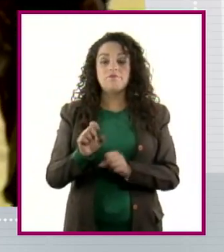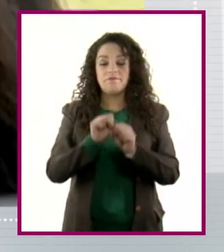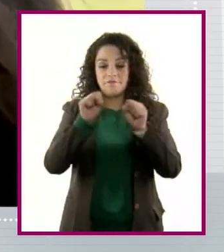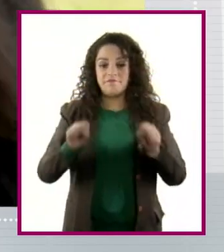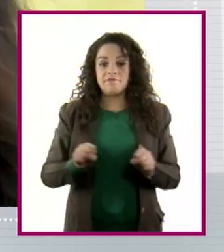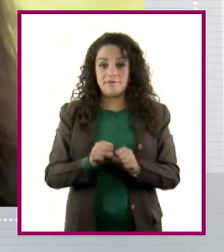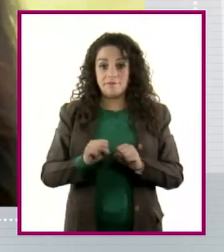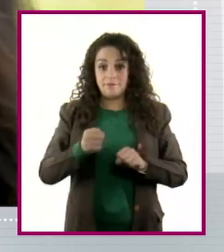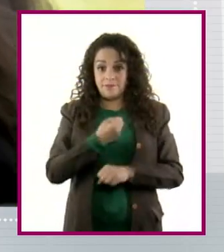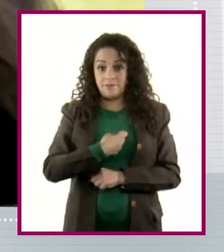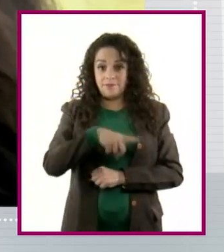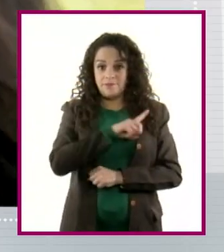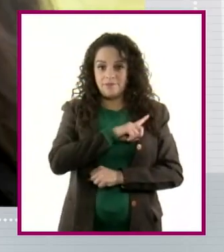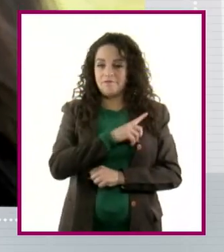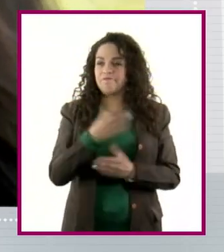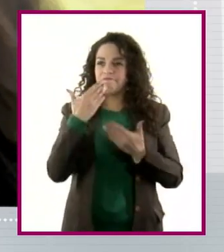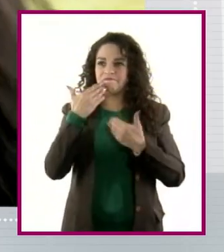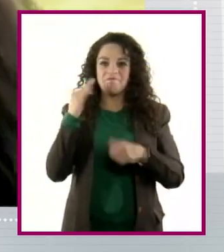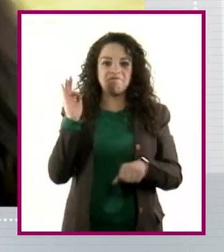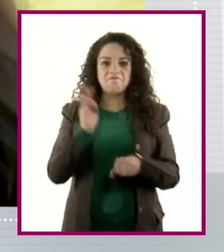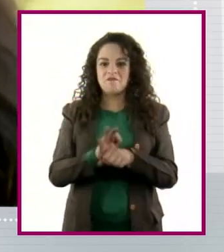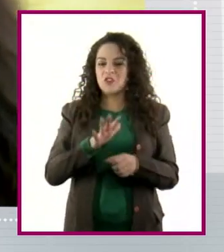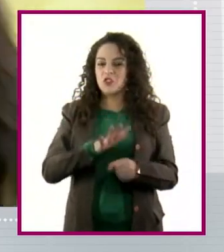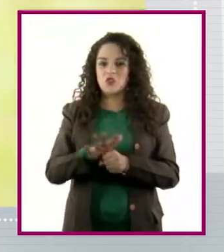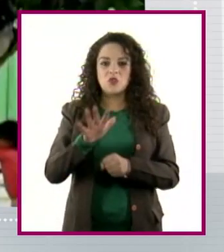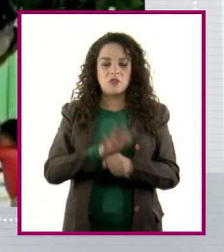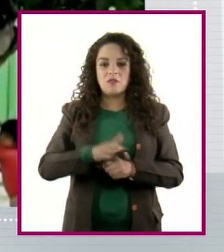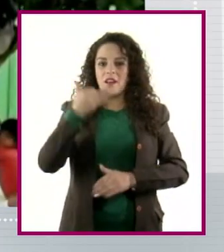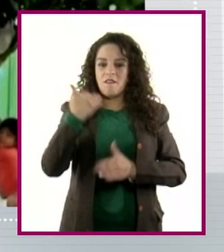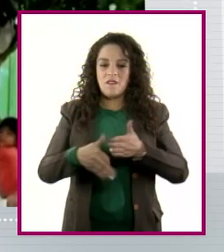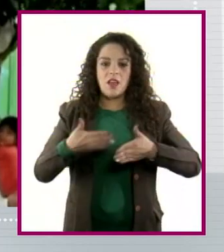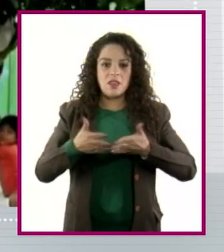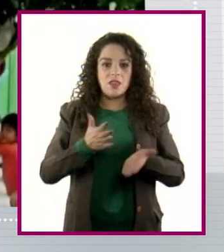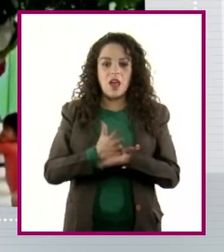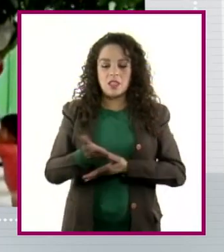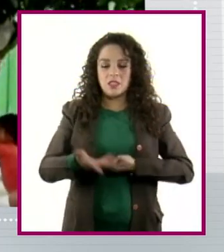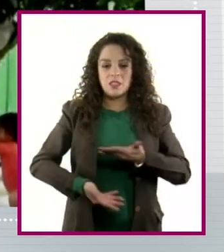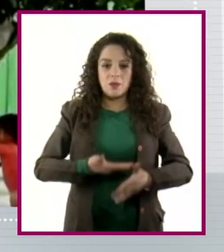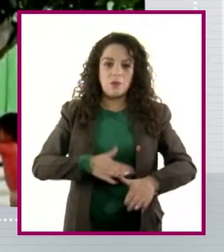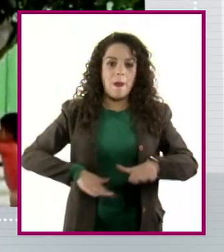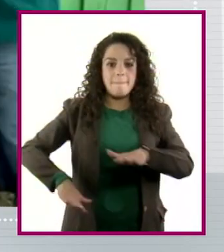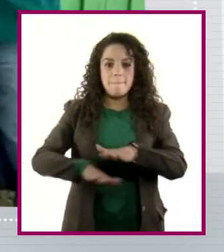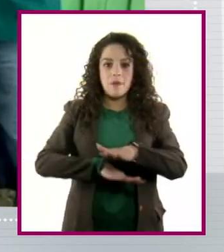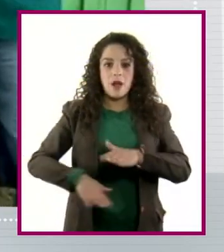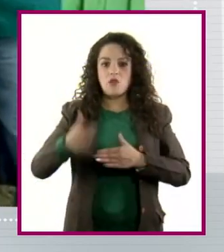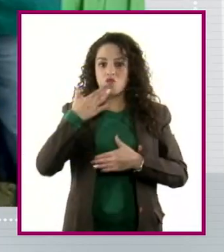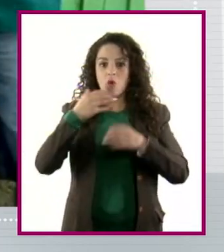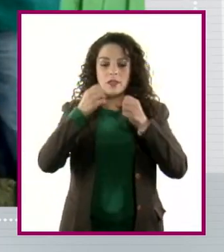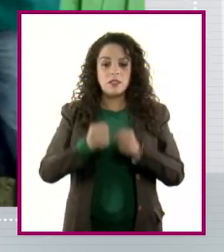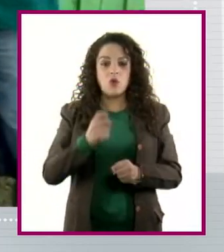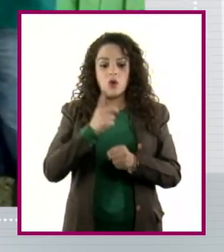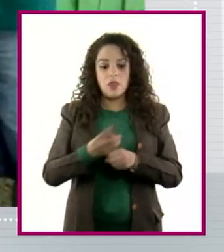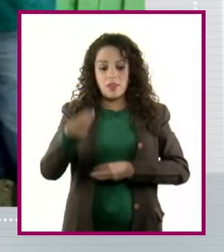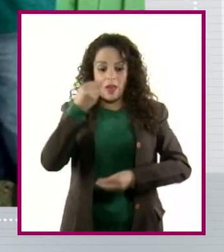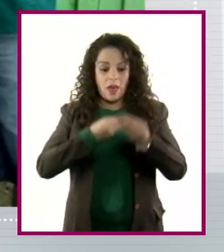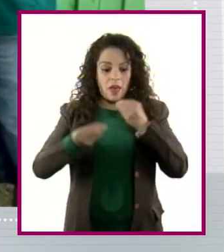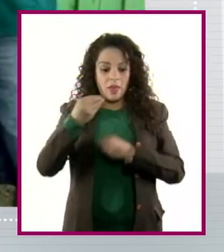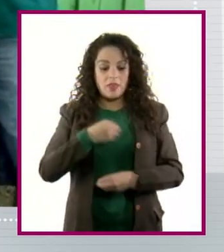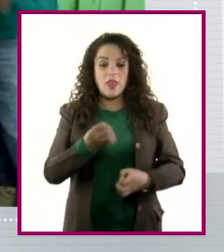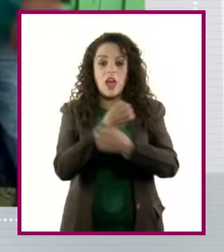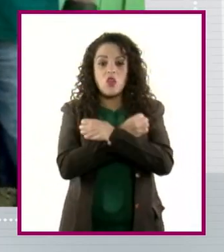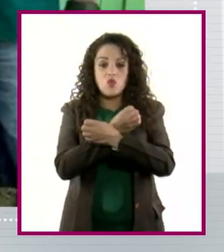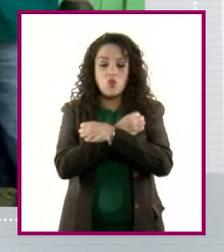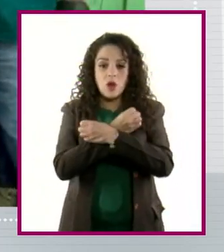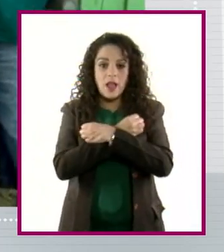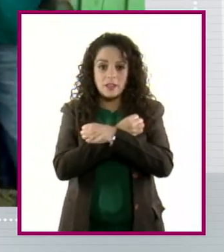salud pública todos los otros componentes como falta de acceso a servicios básicos, inseguridad alimentaria, educación escolar al